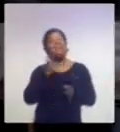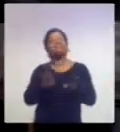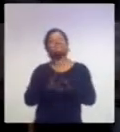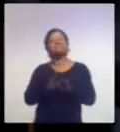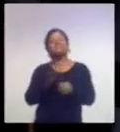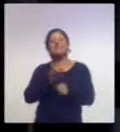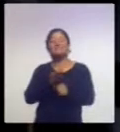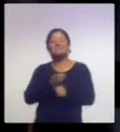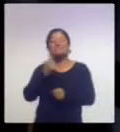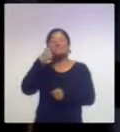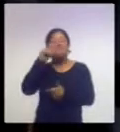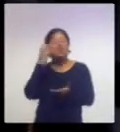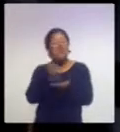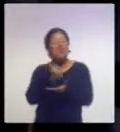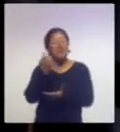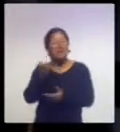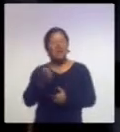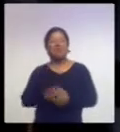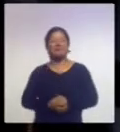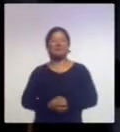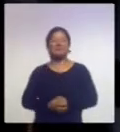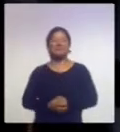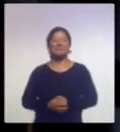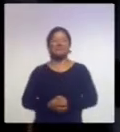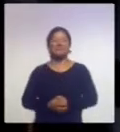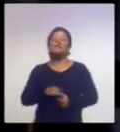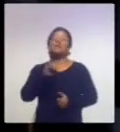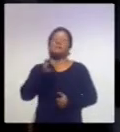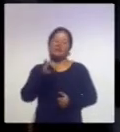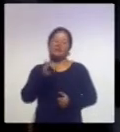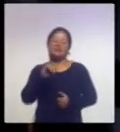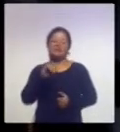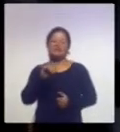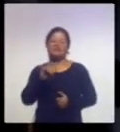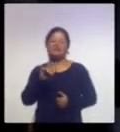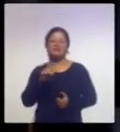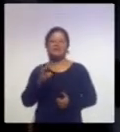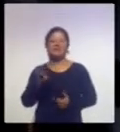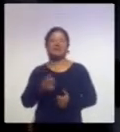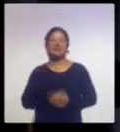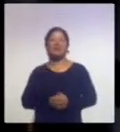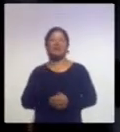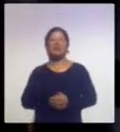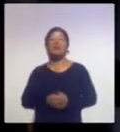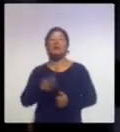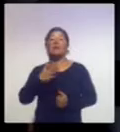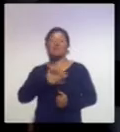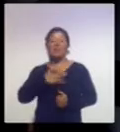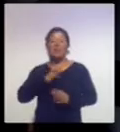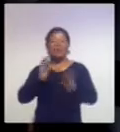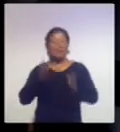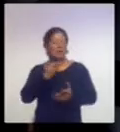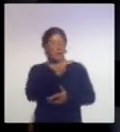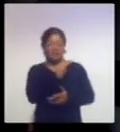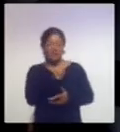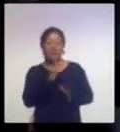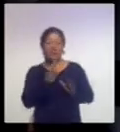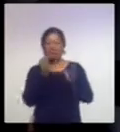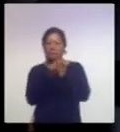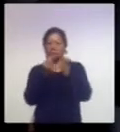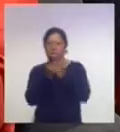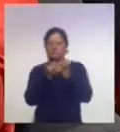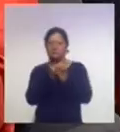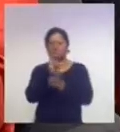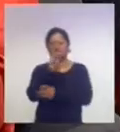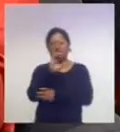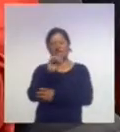para lograr un premio de esta calidad? Sí, a raíz de que hemos tenido capacitación en Icatlax, en el plantel